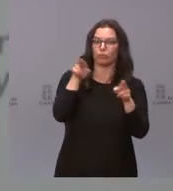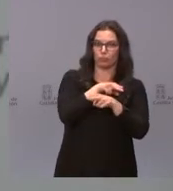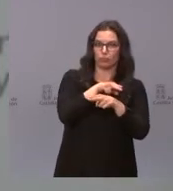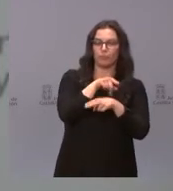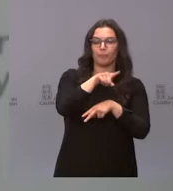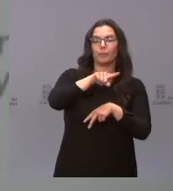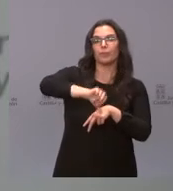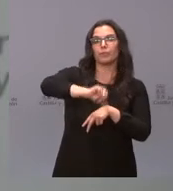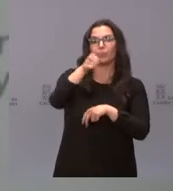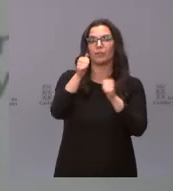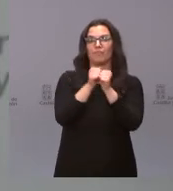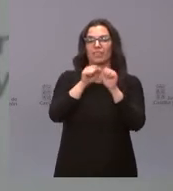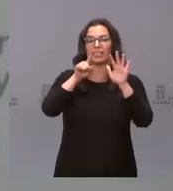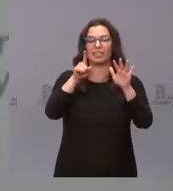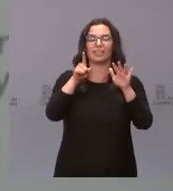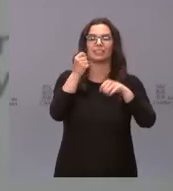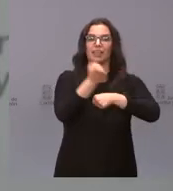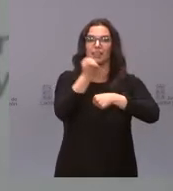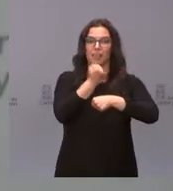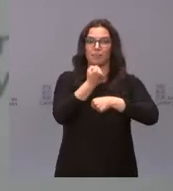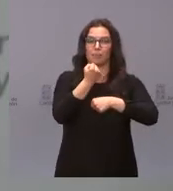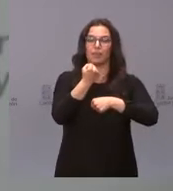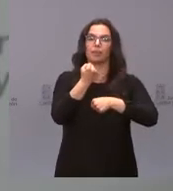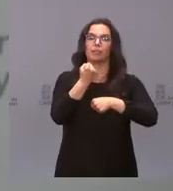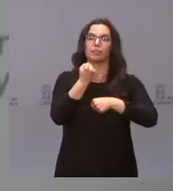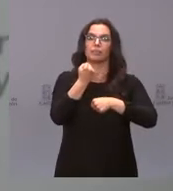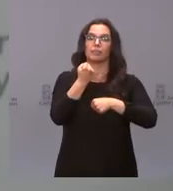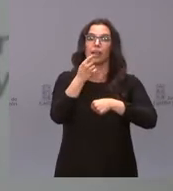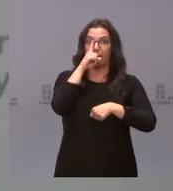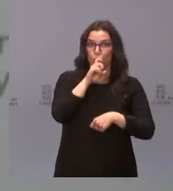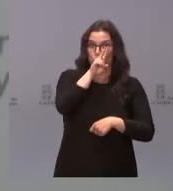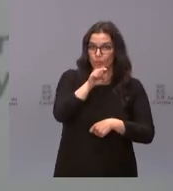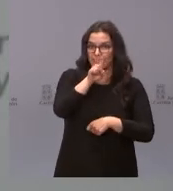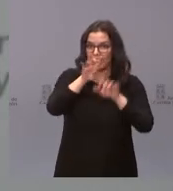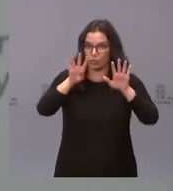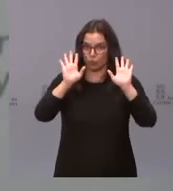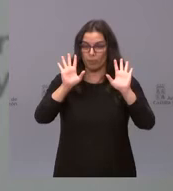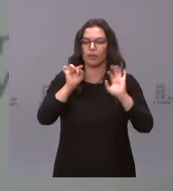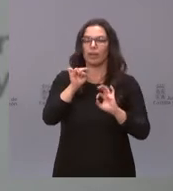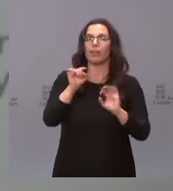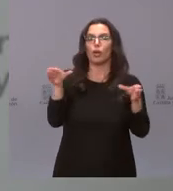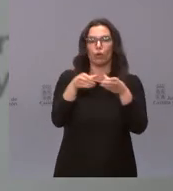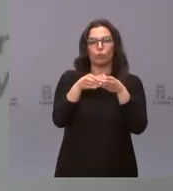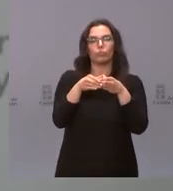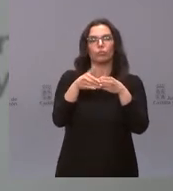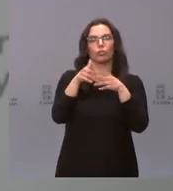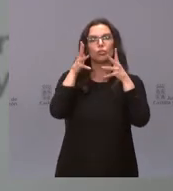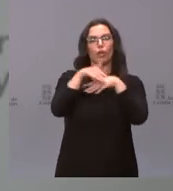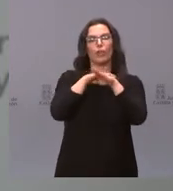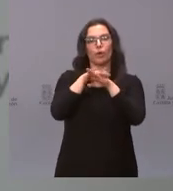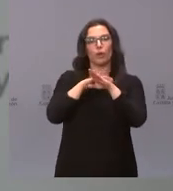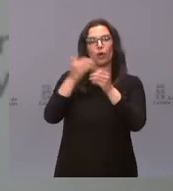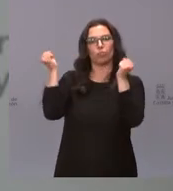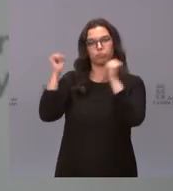de diciembre en el consejo de gobierno 26 de diciembre del año 2019 se remitió el texto